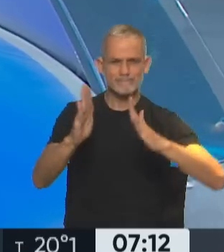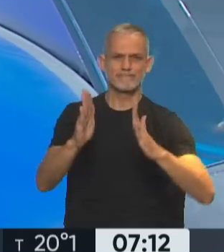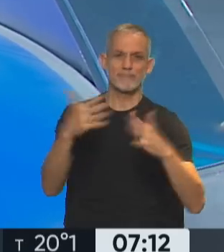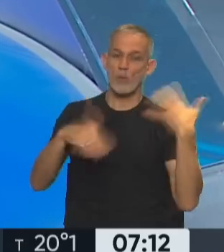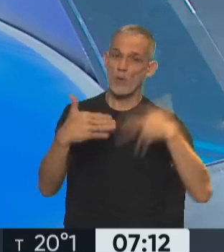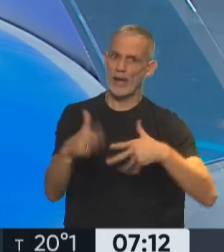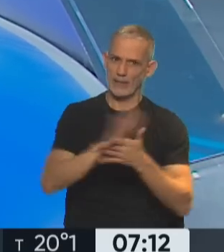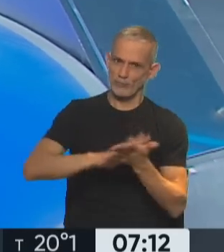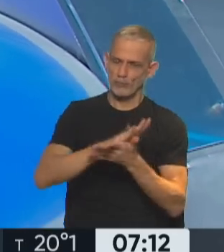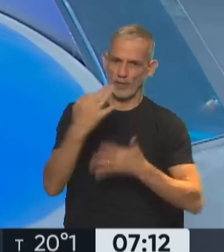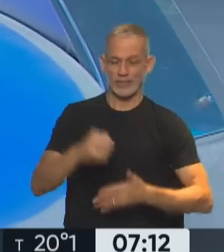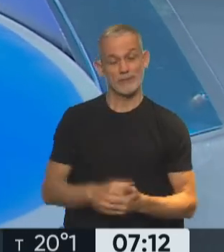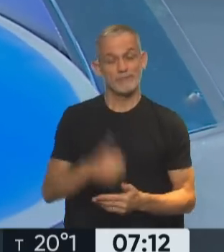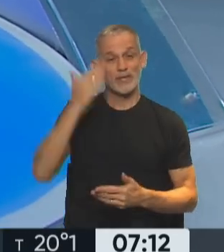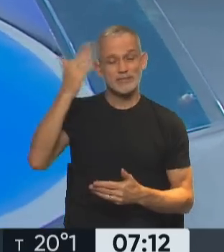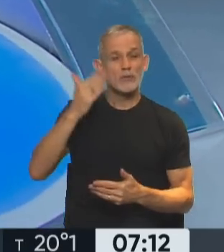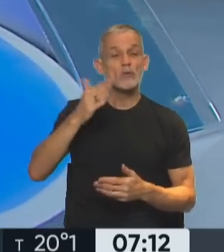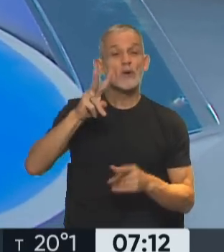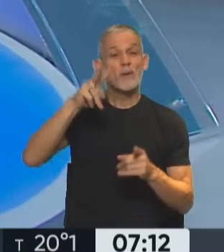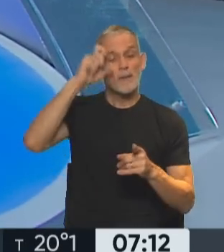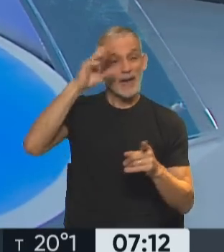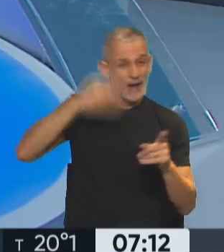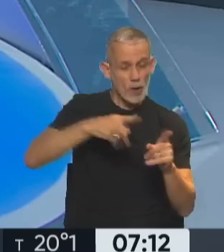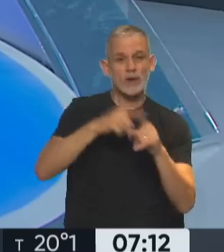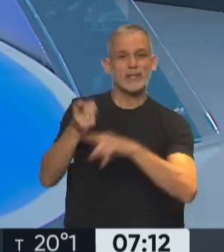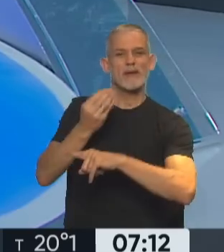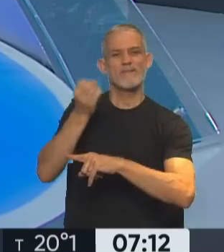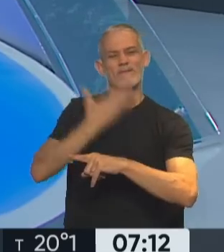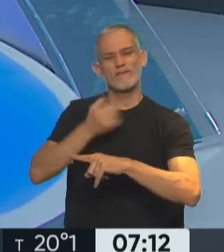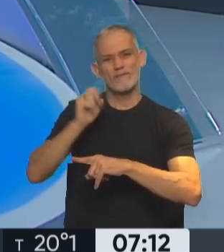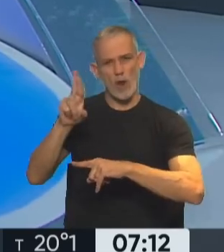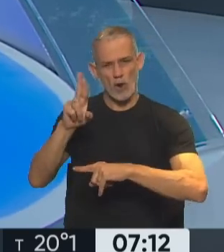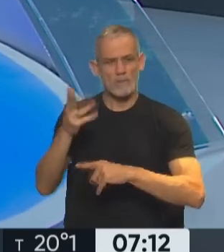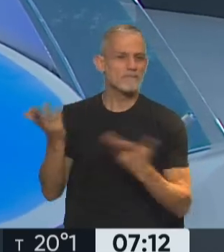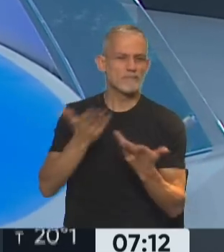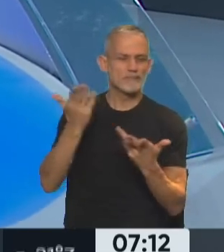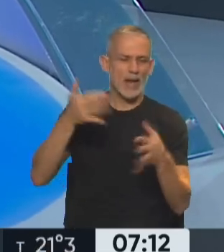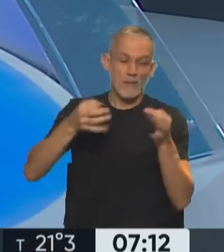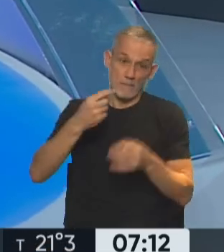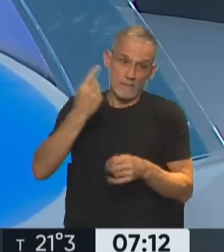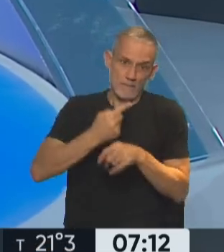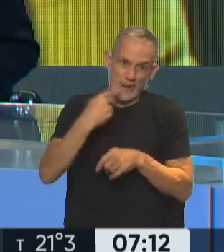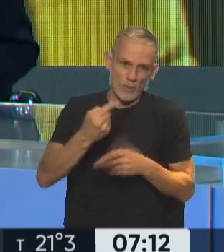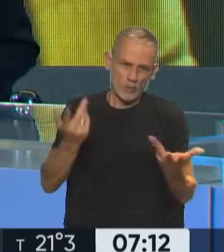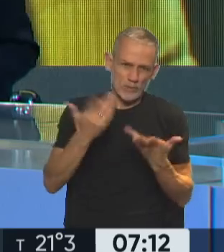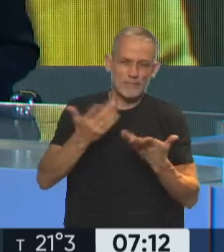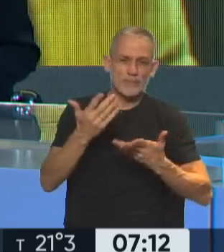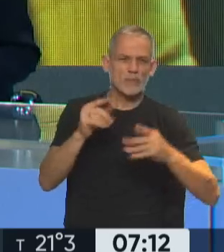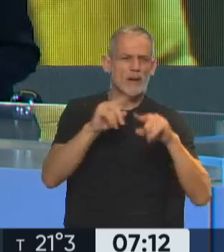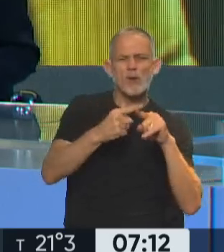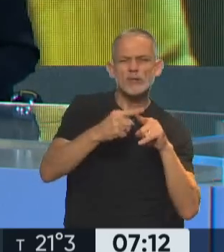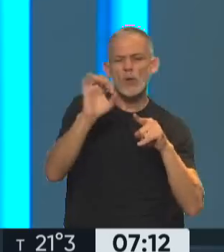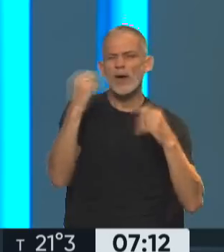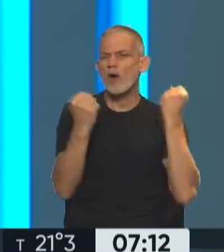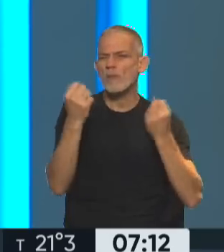urgente, ¿no? En las urgencias. Por eso saludamos a Vero Roleabeitia y también a Flor Barragán para analizar este tema. Y la primera pregunta quedó picando. A ver, ¿fue un tema político o